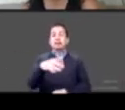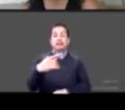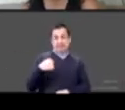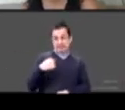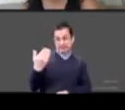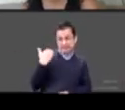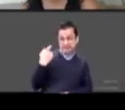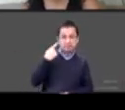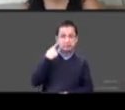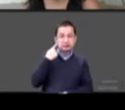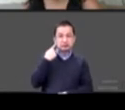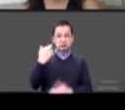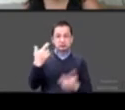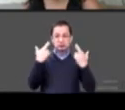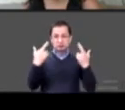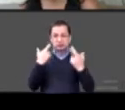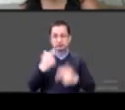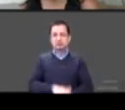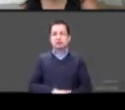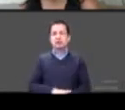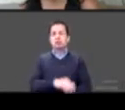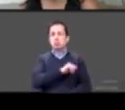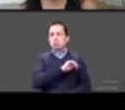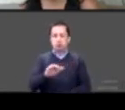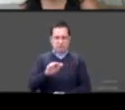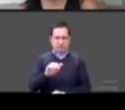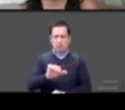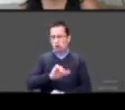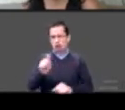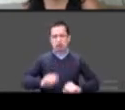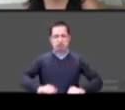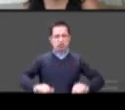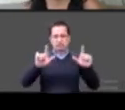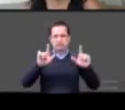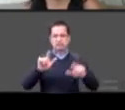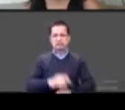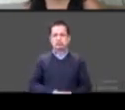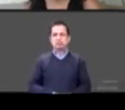pueden regresar, por favor. Son algunos ejemplos.